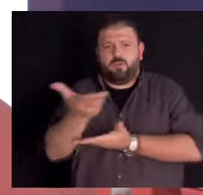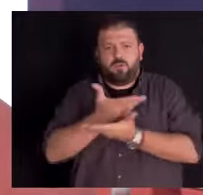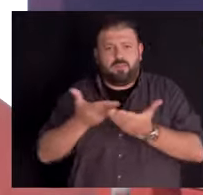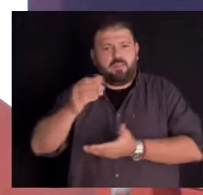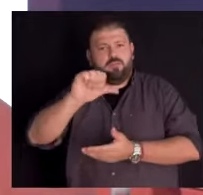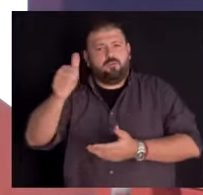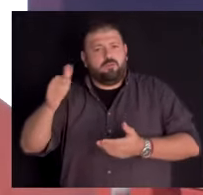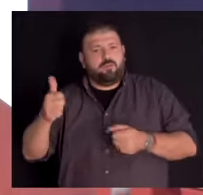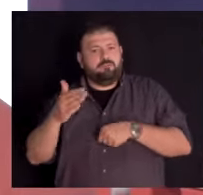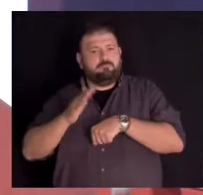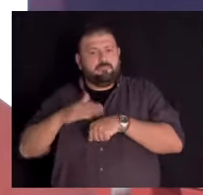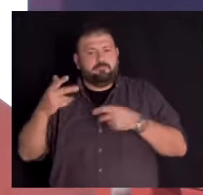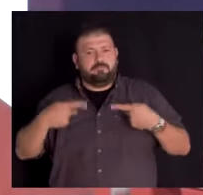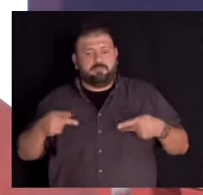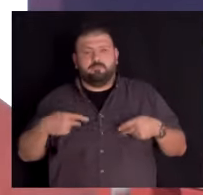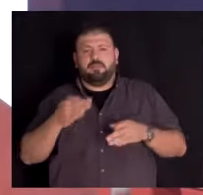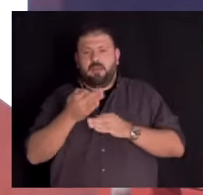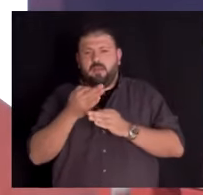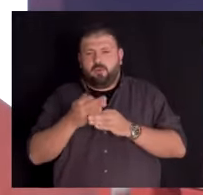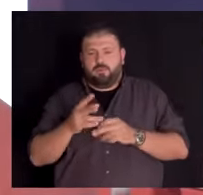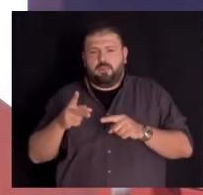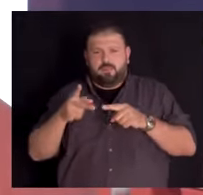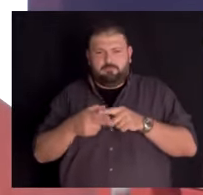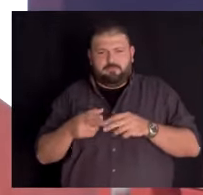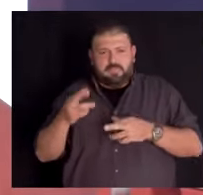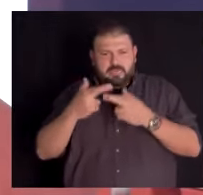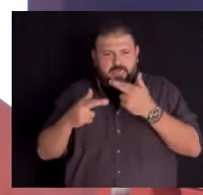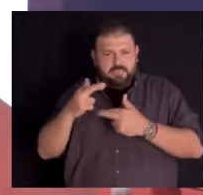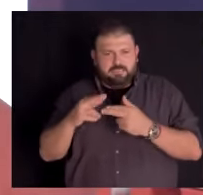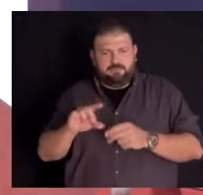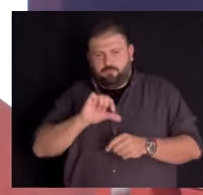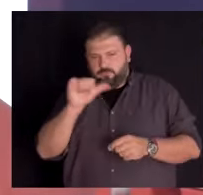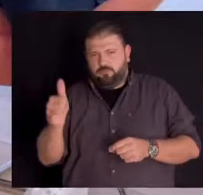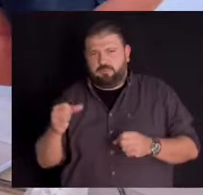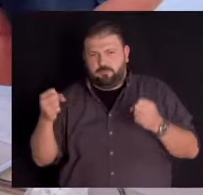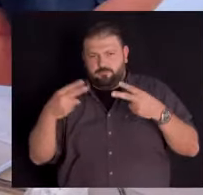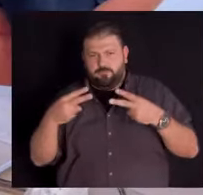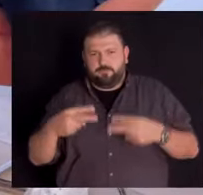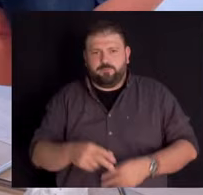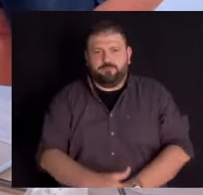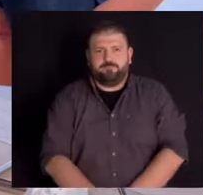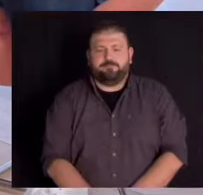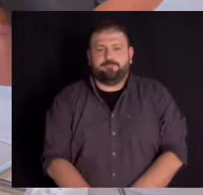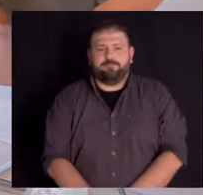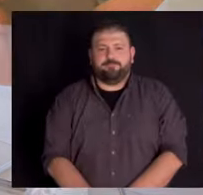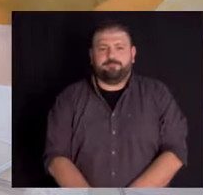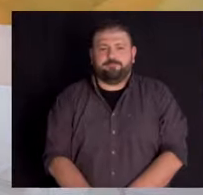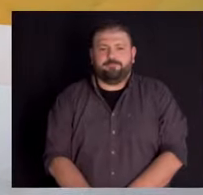personas. Y bueno, ahora sí, nos vamos a un pequeño corte. Quédense con nosotros porque regresamos.